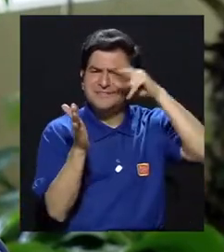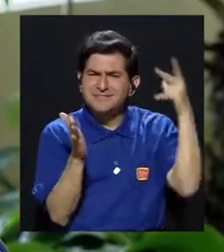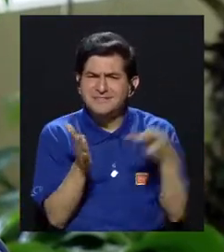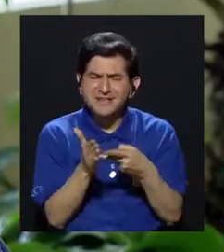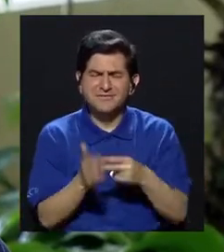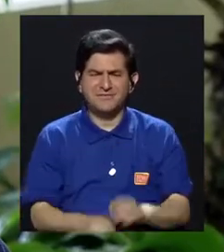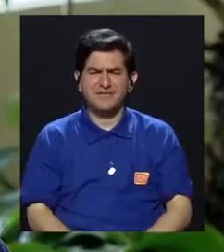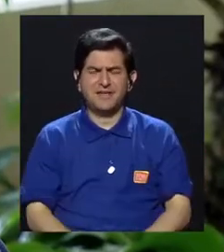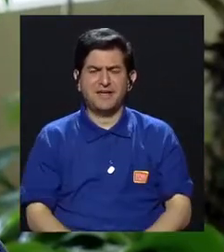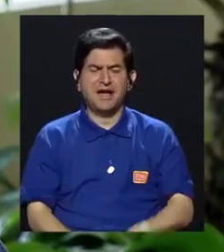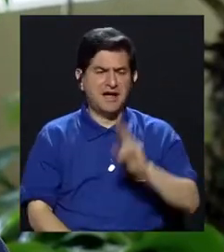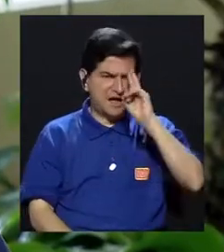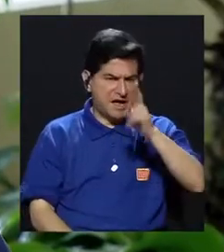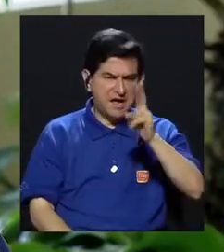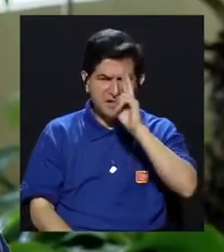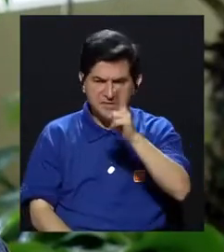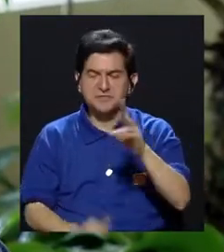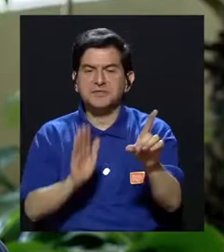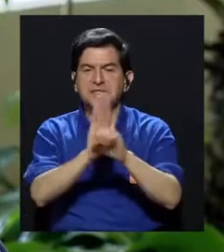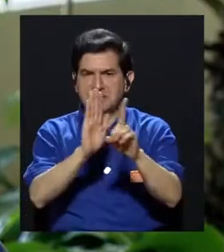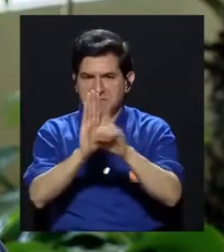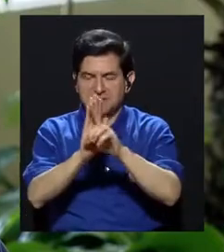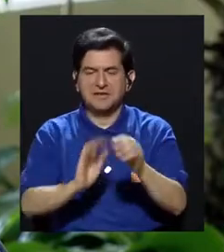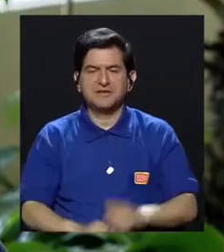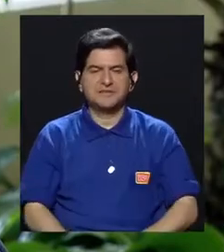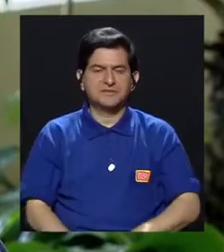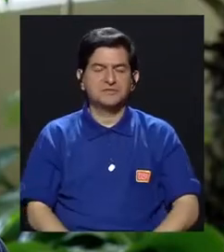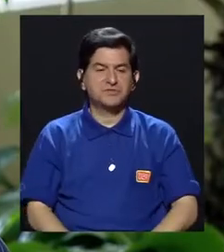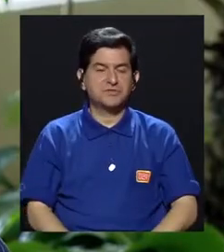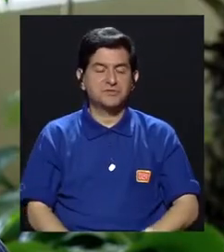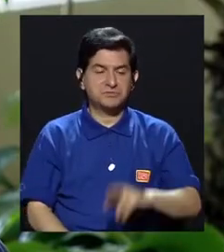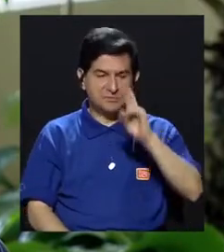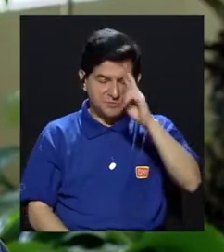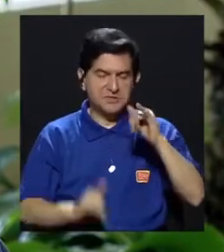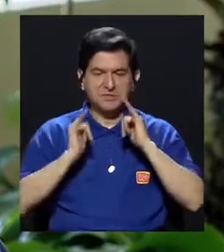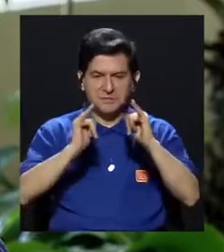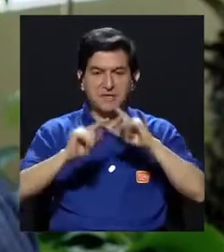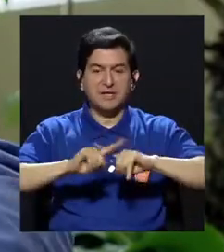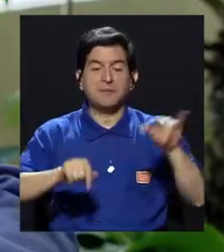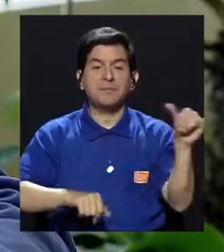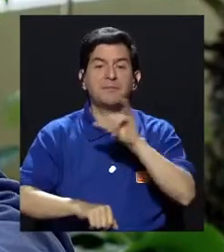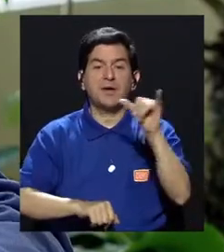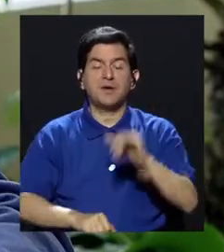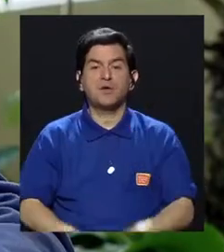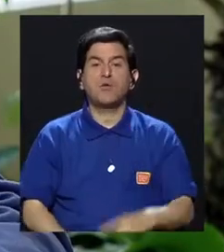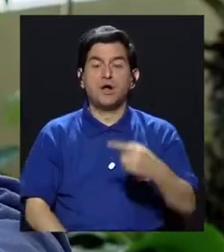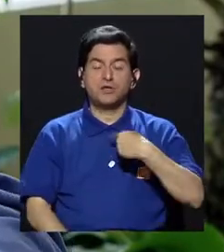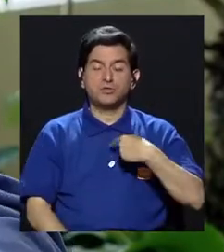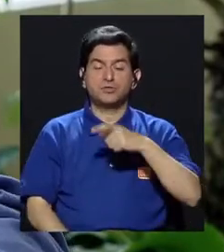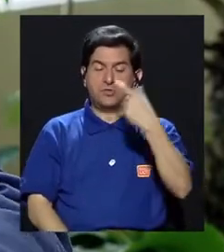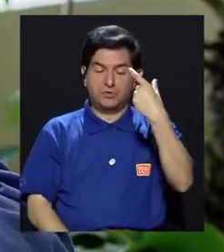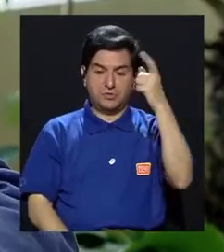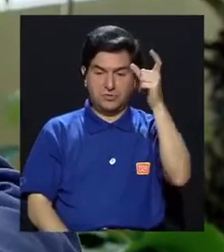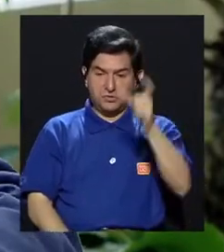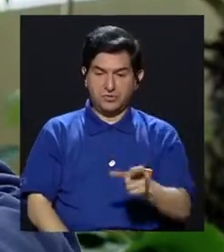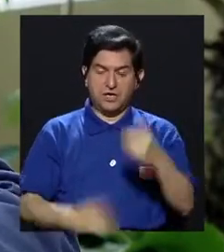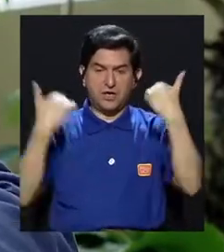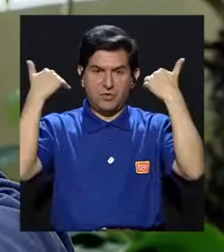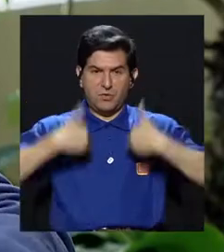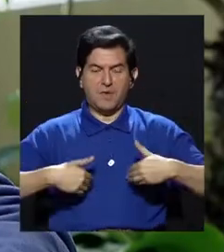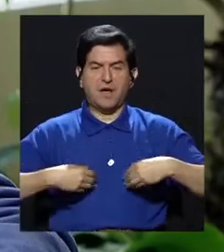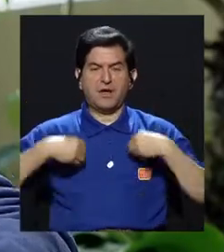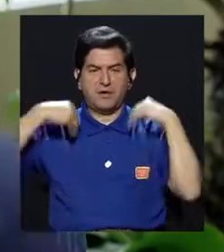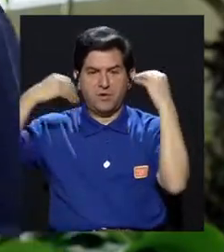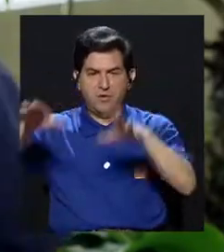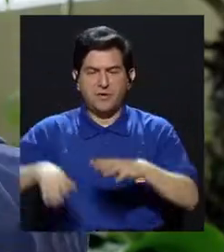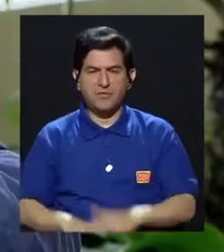significa una masculinidad que reconoce y respeta derechos, que reconoce la igualdad, pero que también reconoce que yo soy un ser humano que tengo que